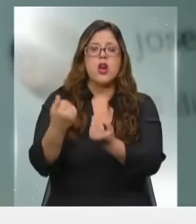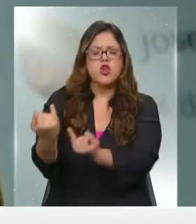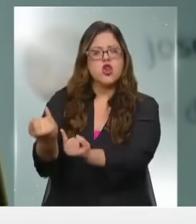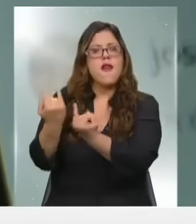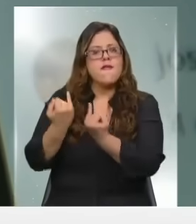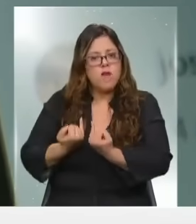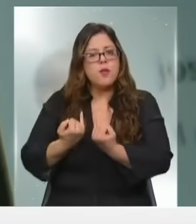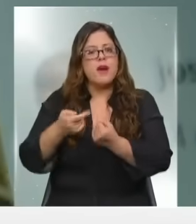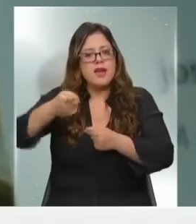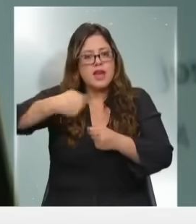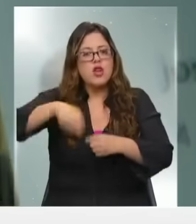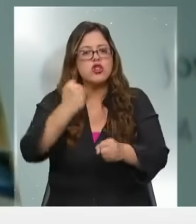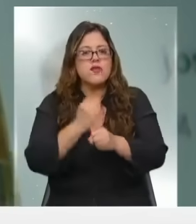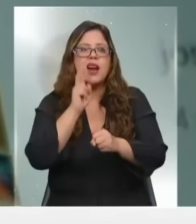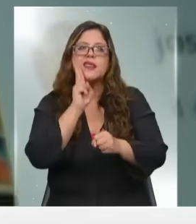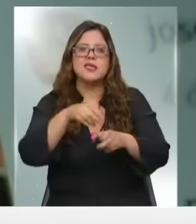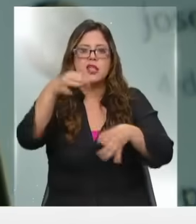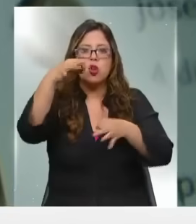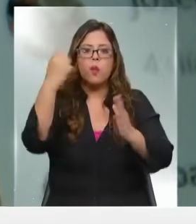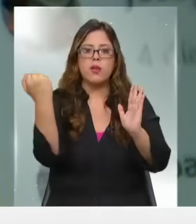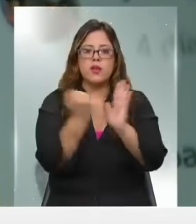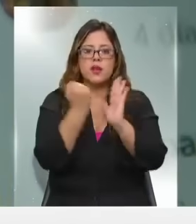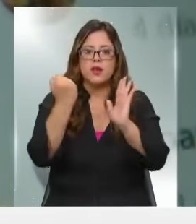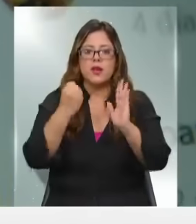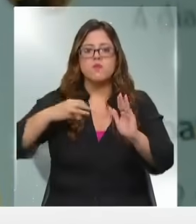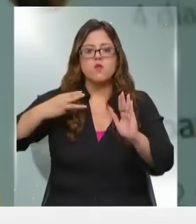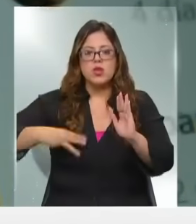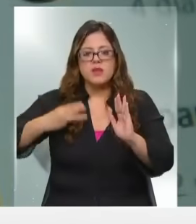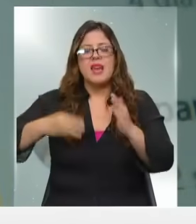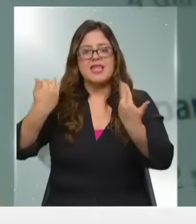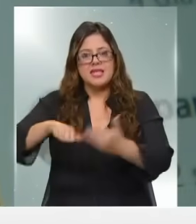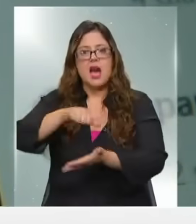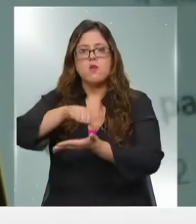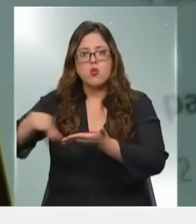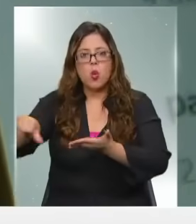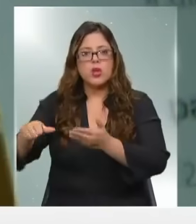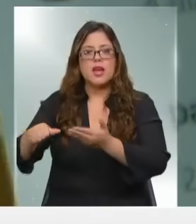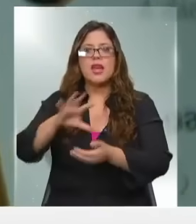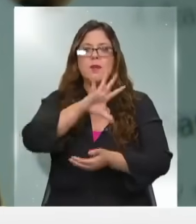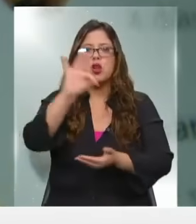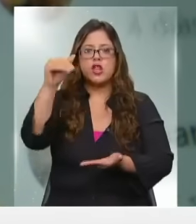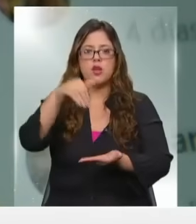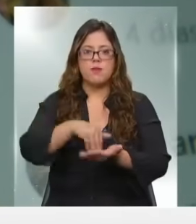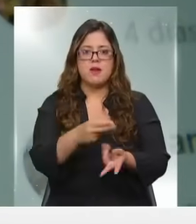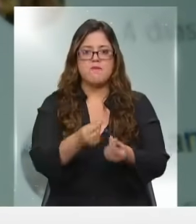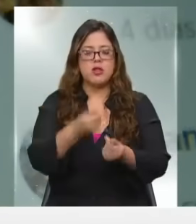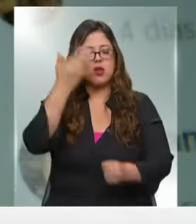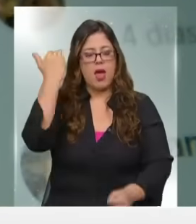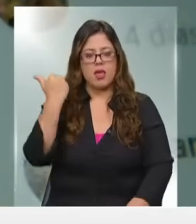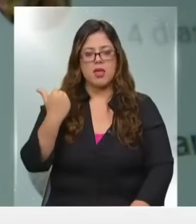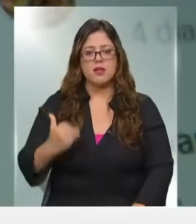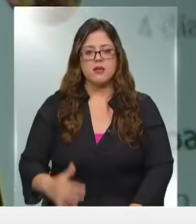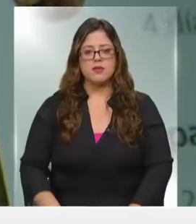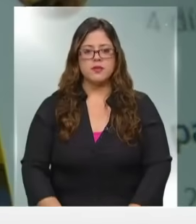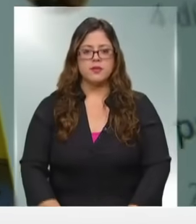informa que trabajan sin patente municipal y que les cursaron una multa por 500 mil pesos.